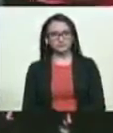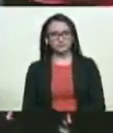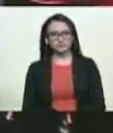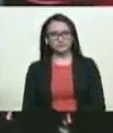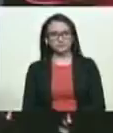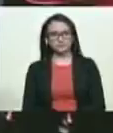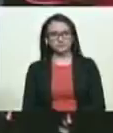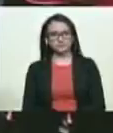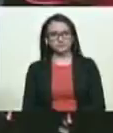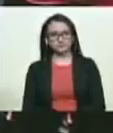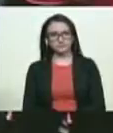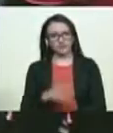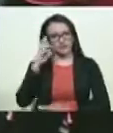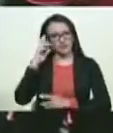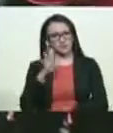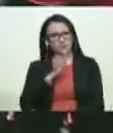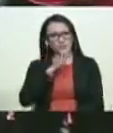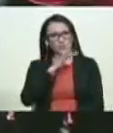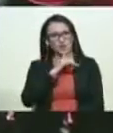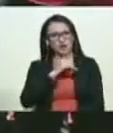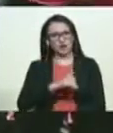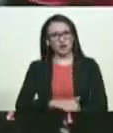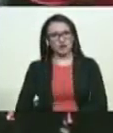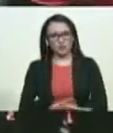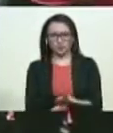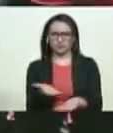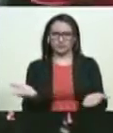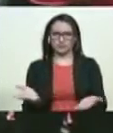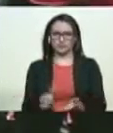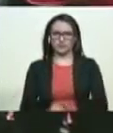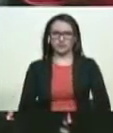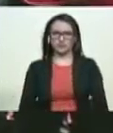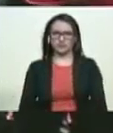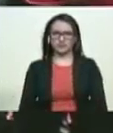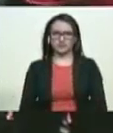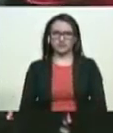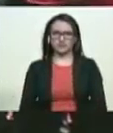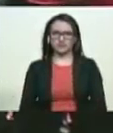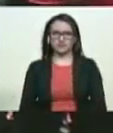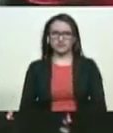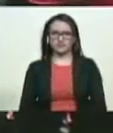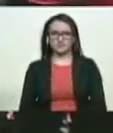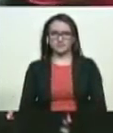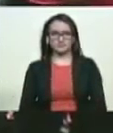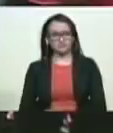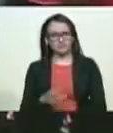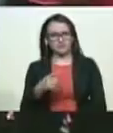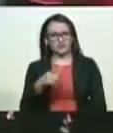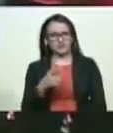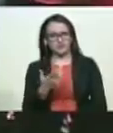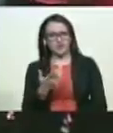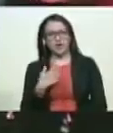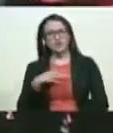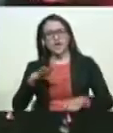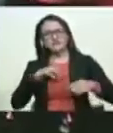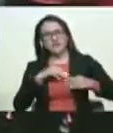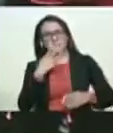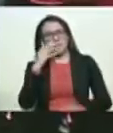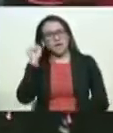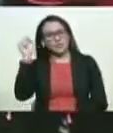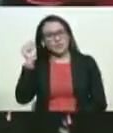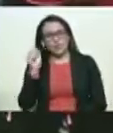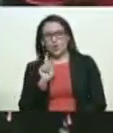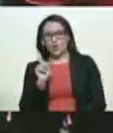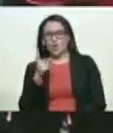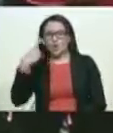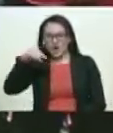es una falta de respeto a ustedes porque no tiene que ver que reconozca uno a maduro ellos ya saben